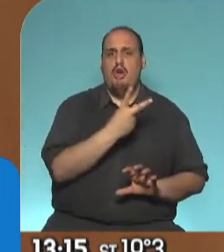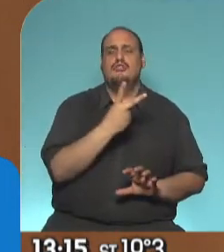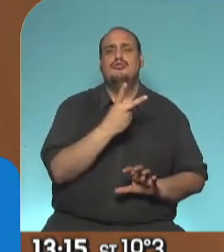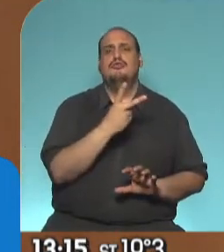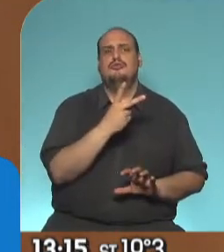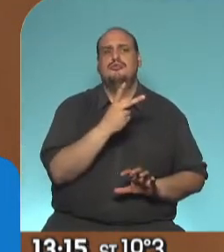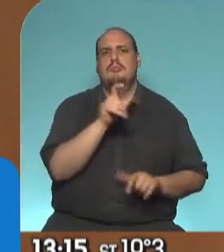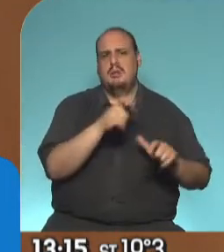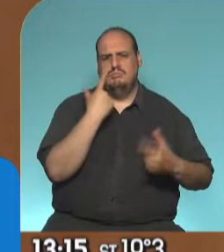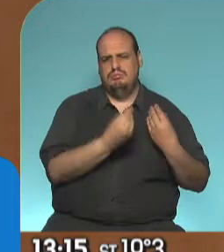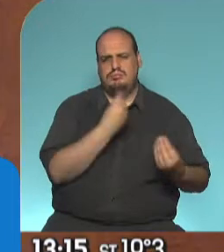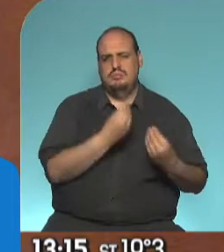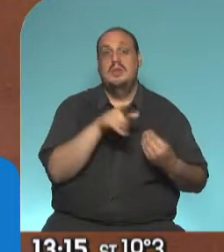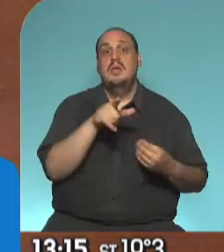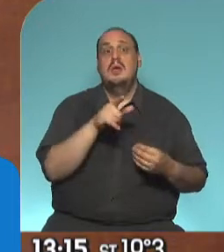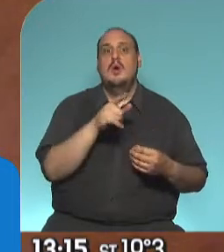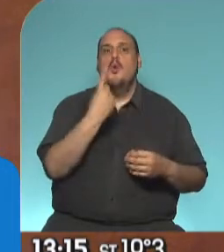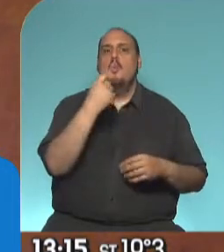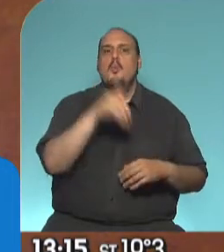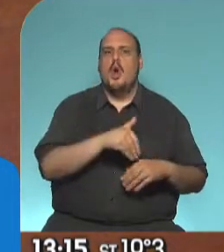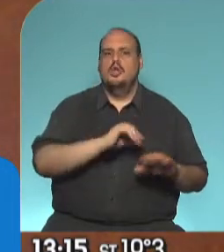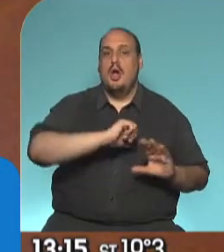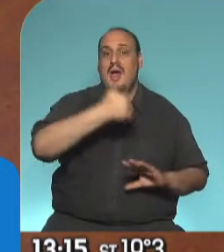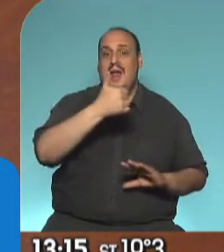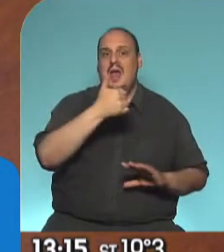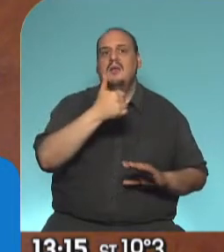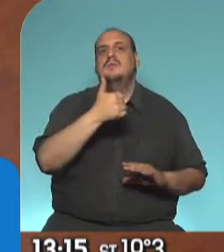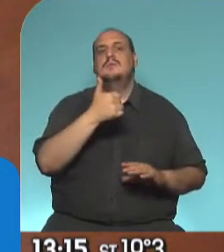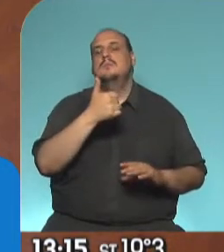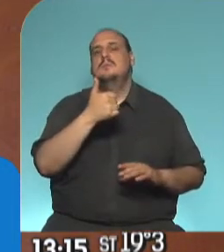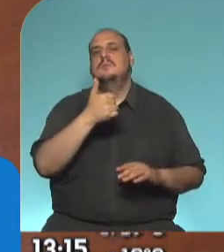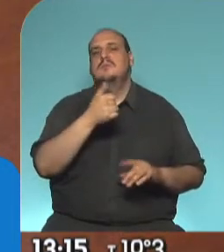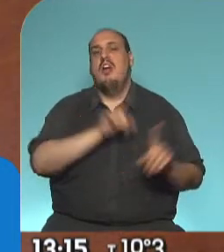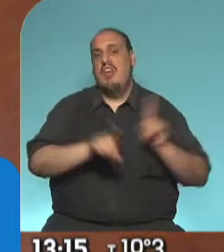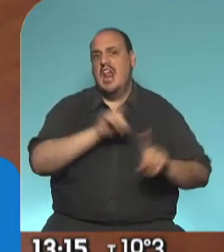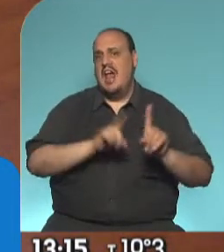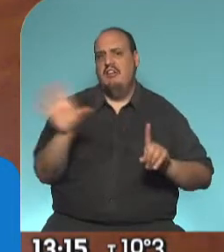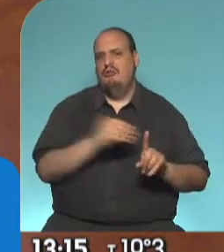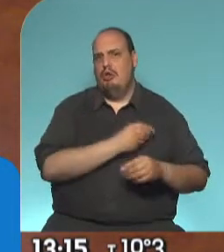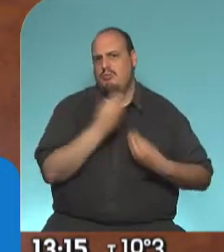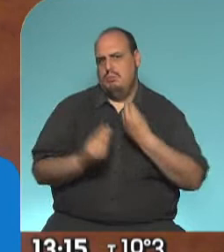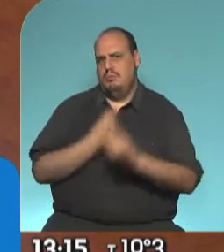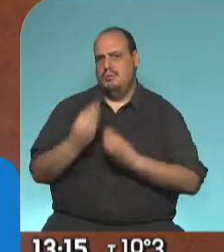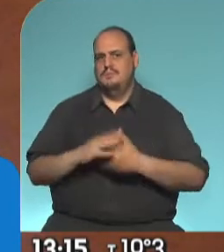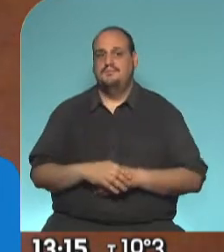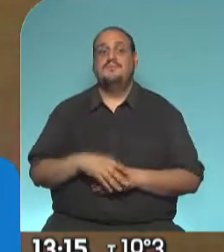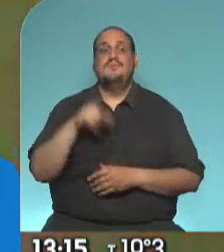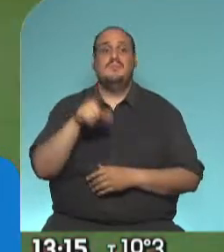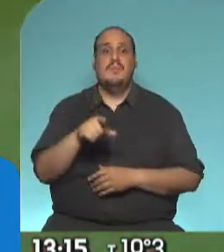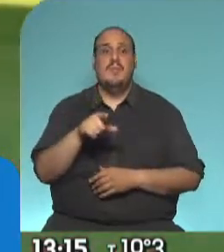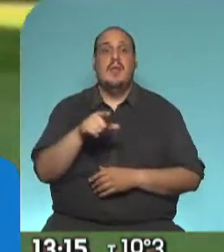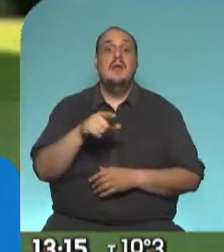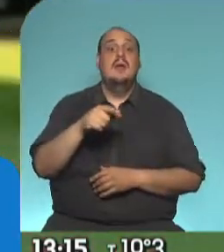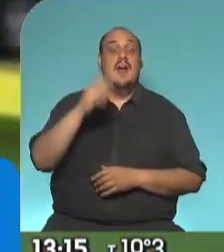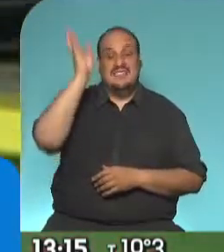los estados, aunque ganes por un voto, te llevas todos los delegados. Claro. De hecho, Trump, recordamos siempre, obtuvo 3 millones de votos menos que